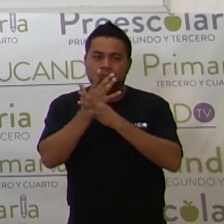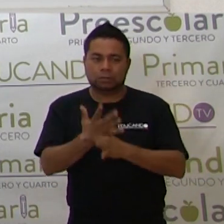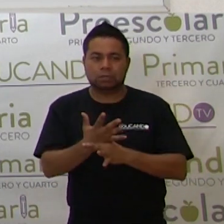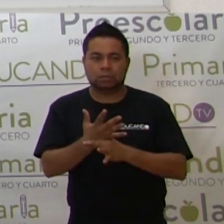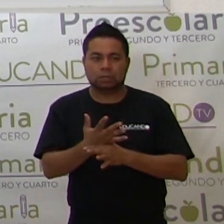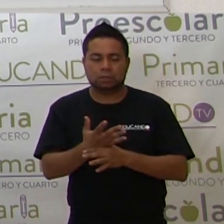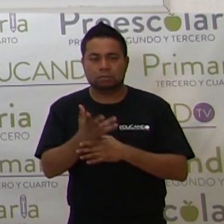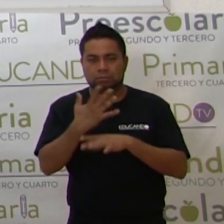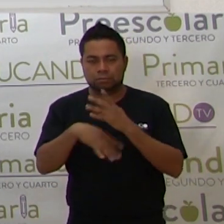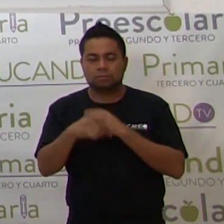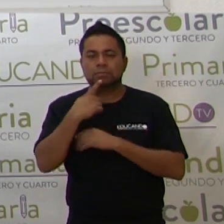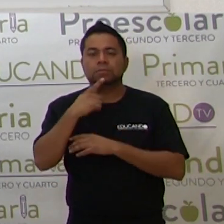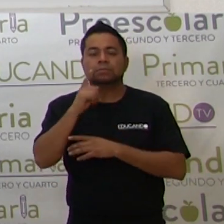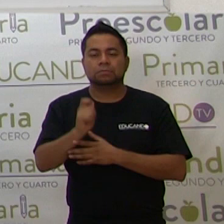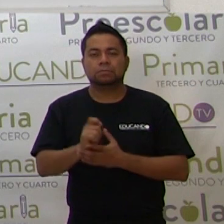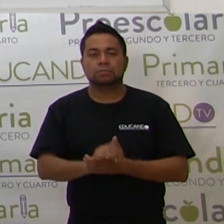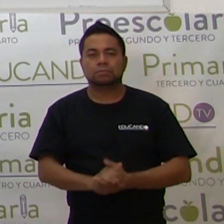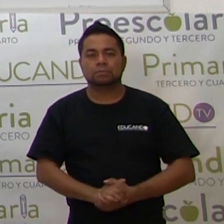y nos dice: